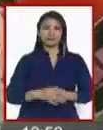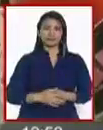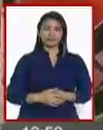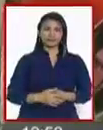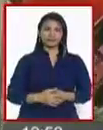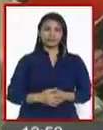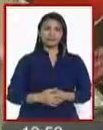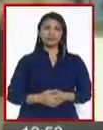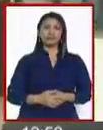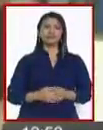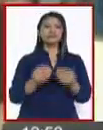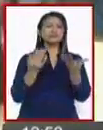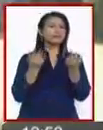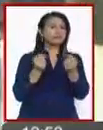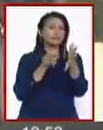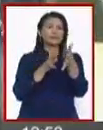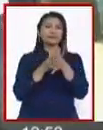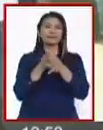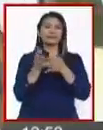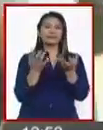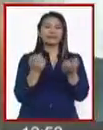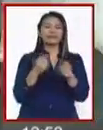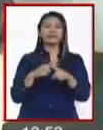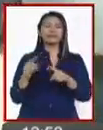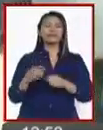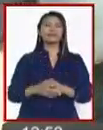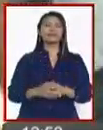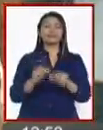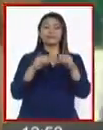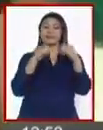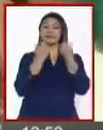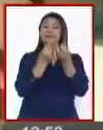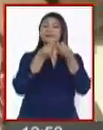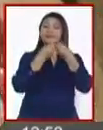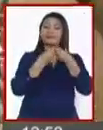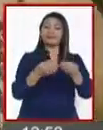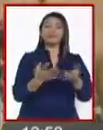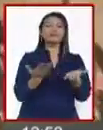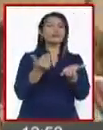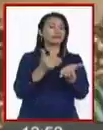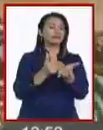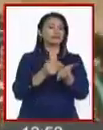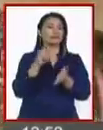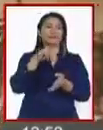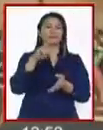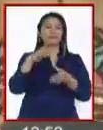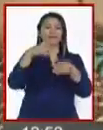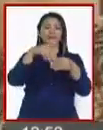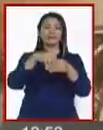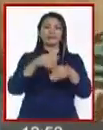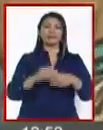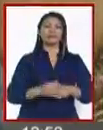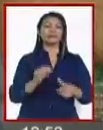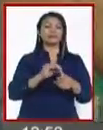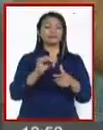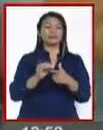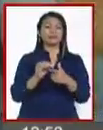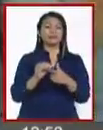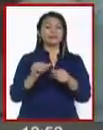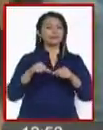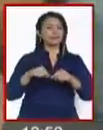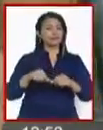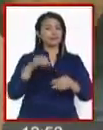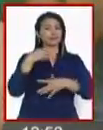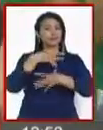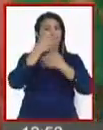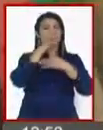Ganamos las elecciones. Ya queremos transparencia. Ahora el frente que perdió exige que se restituyan sus 22 votos o si no